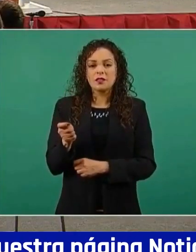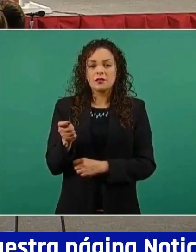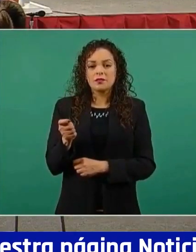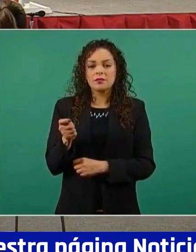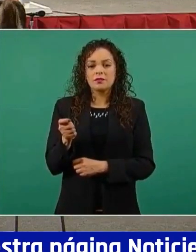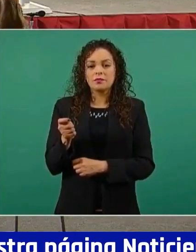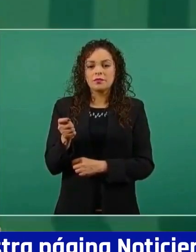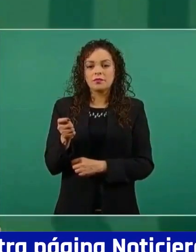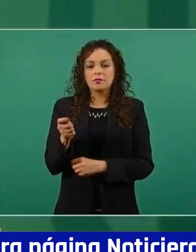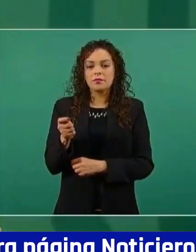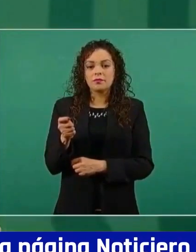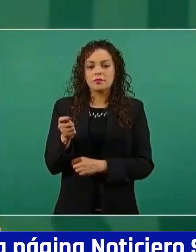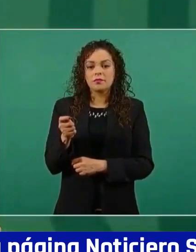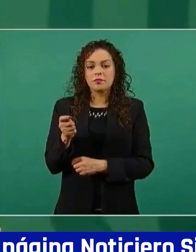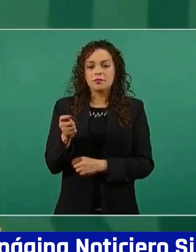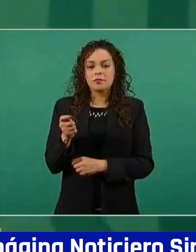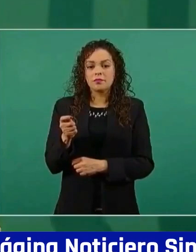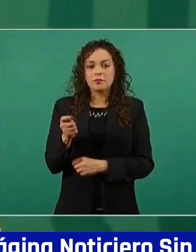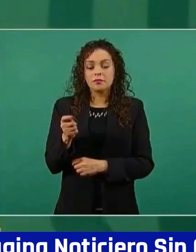necesidad.